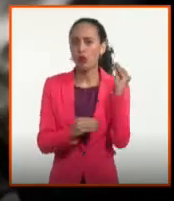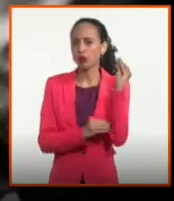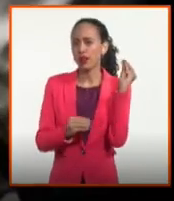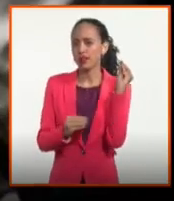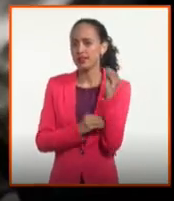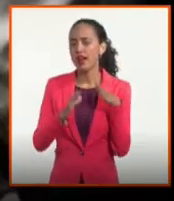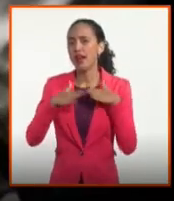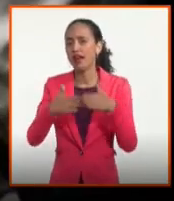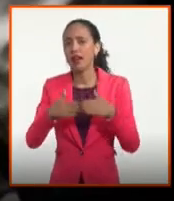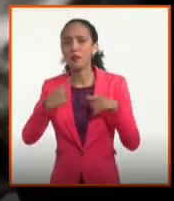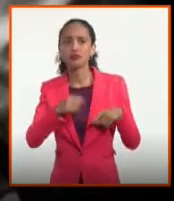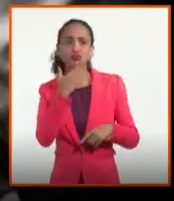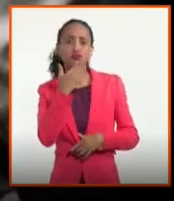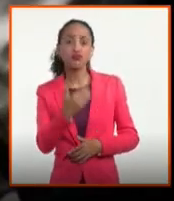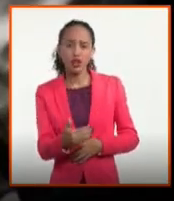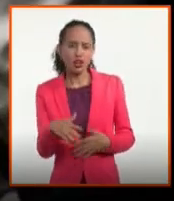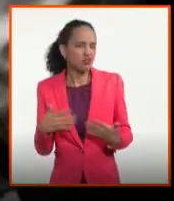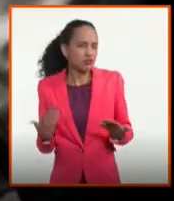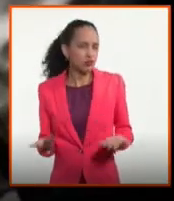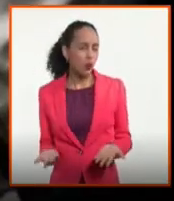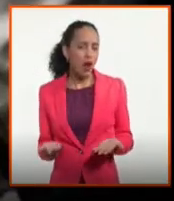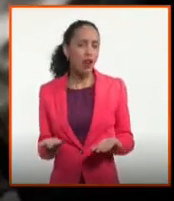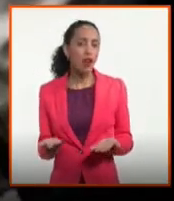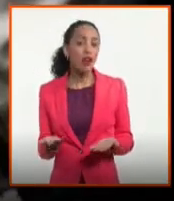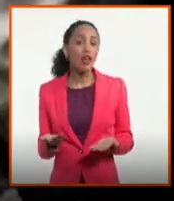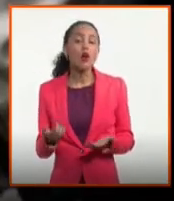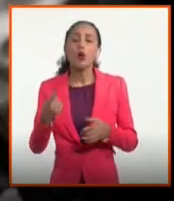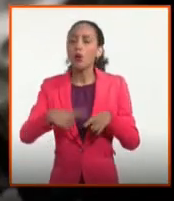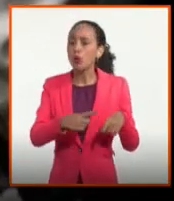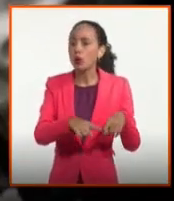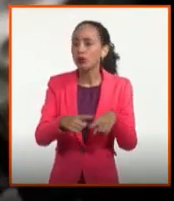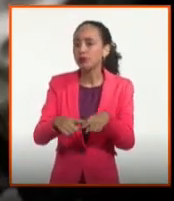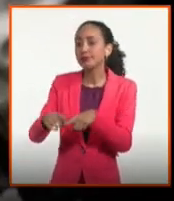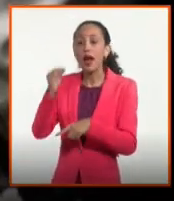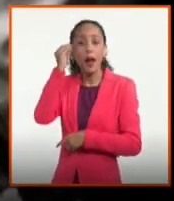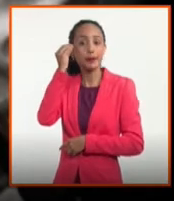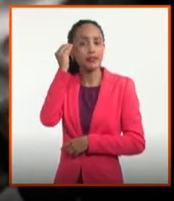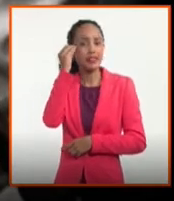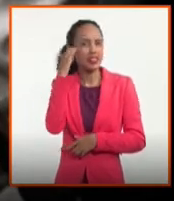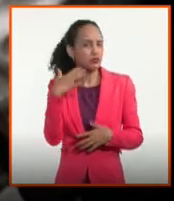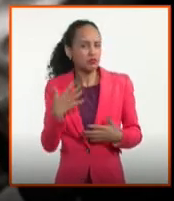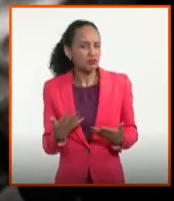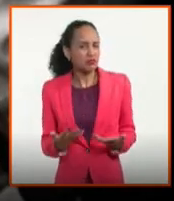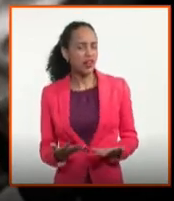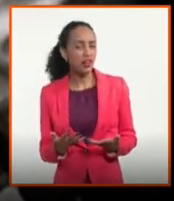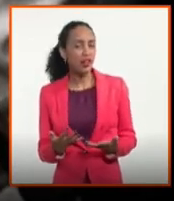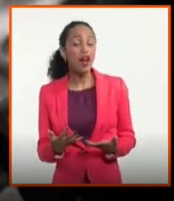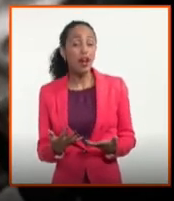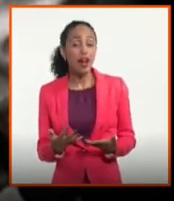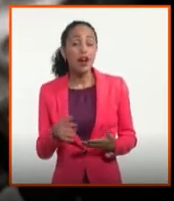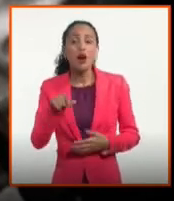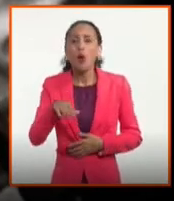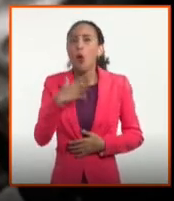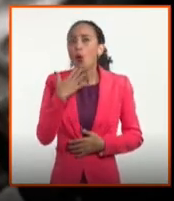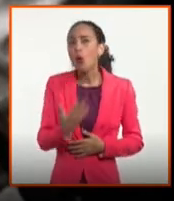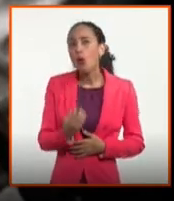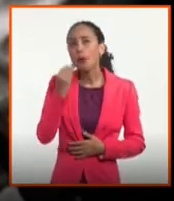frente a la pandemia cuáles son las cosas que por supuesto también se aprendieron en el camino cómo valorar